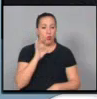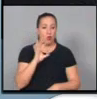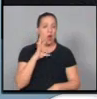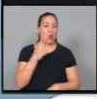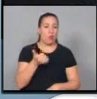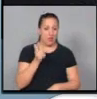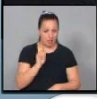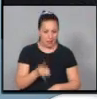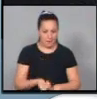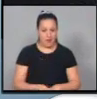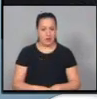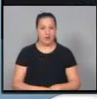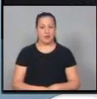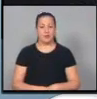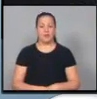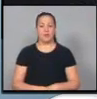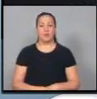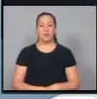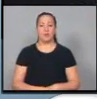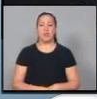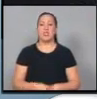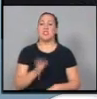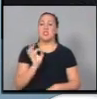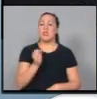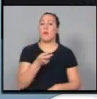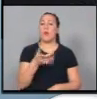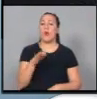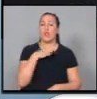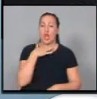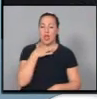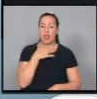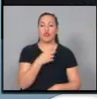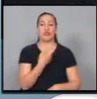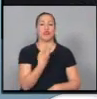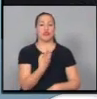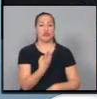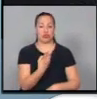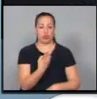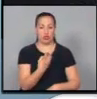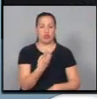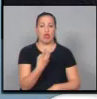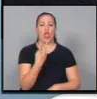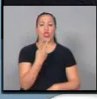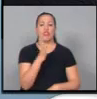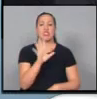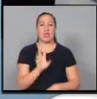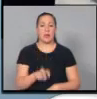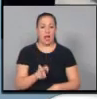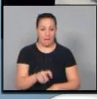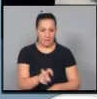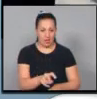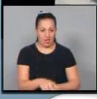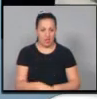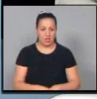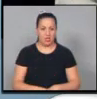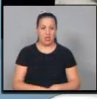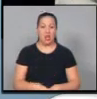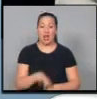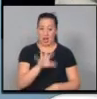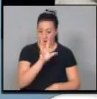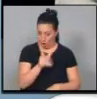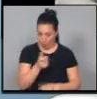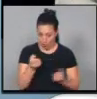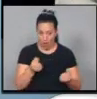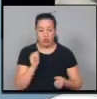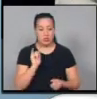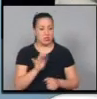Increíble lo que pasó, la verdad. ¿Se sabe cuántos delincuentes eran? Dos, que venían caminando. Se llevaron el auto. Se llevaron